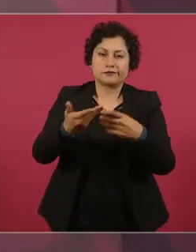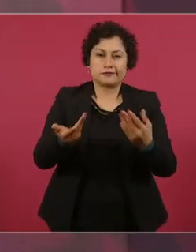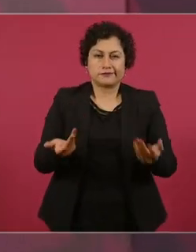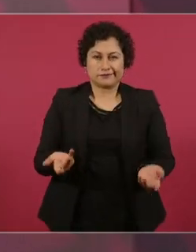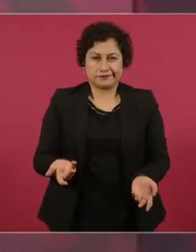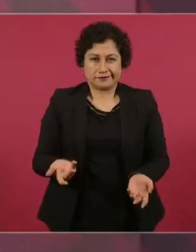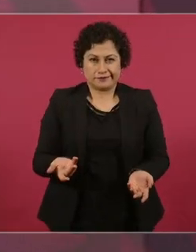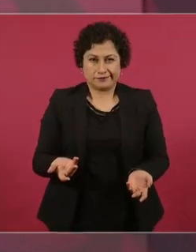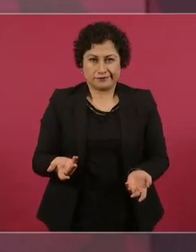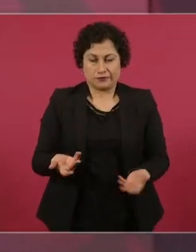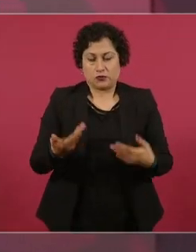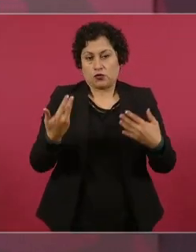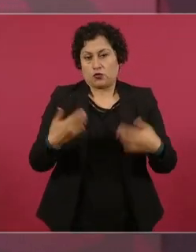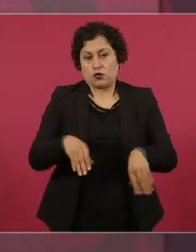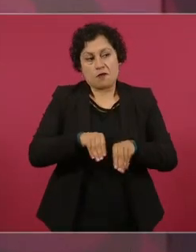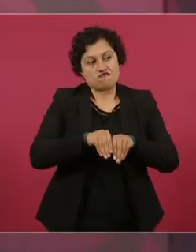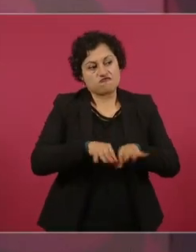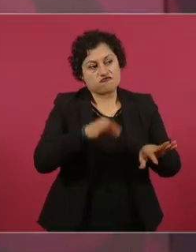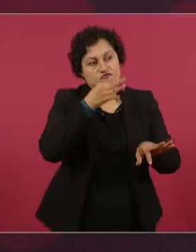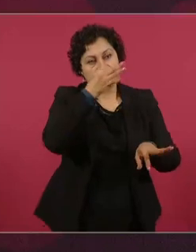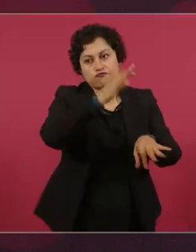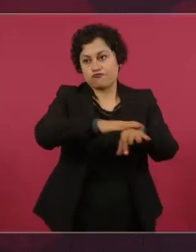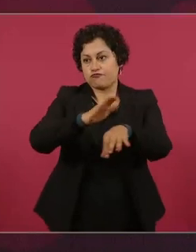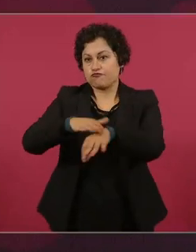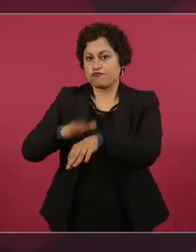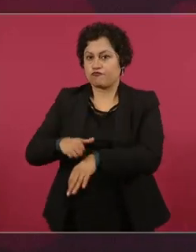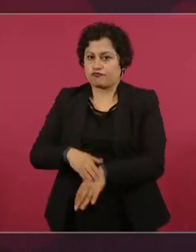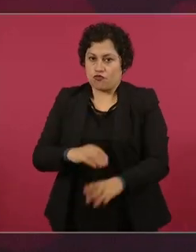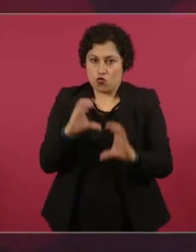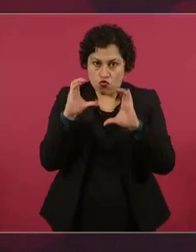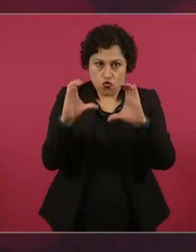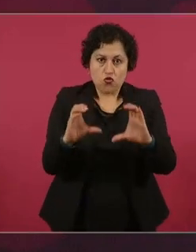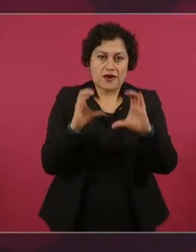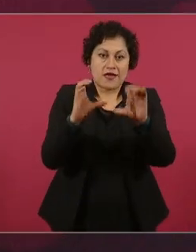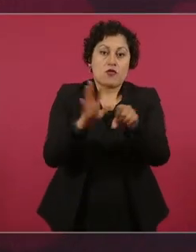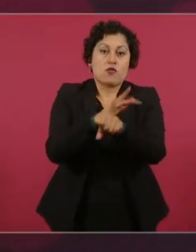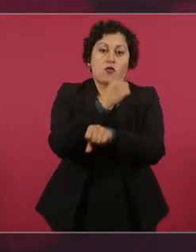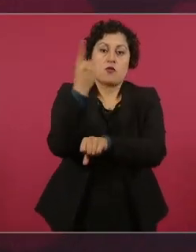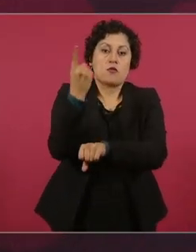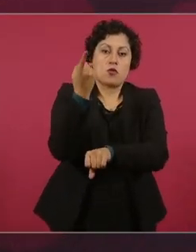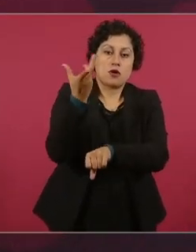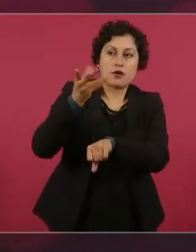Y cuidado, porque no está autorizada,